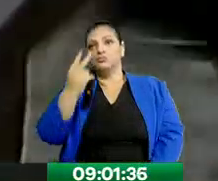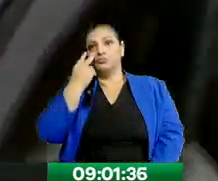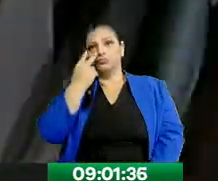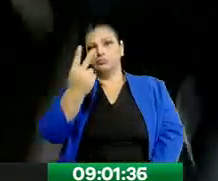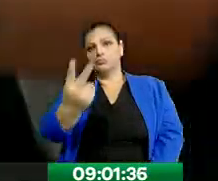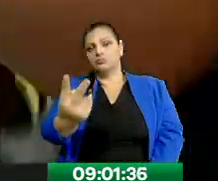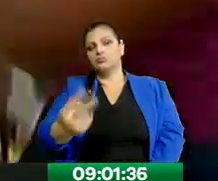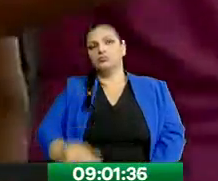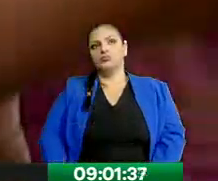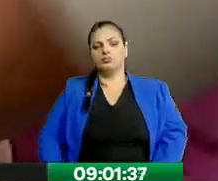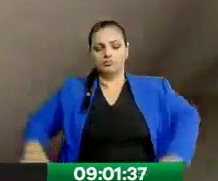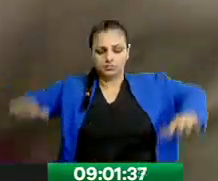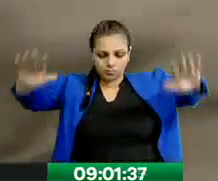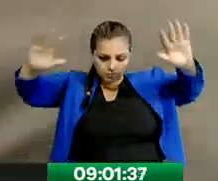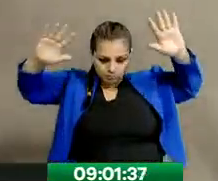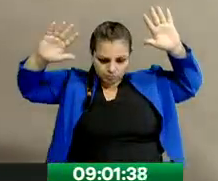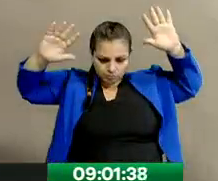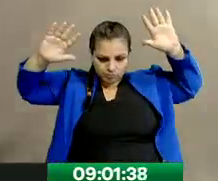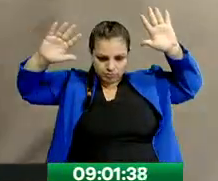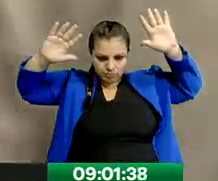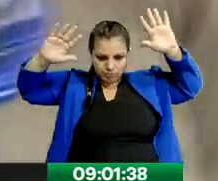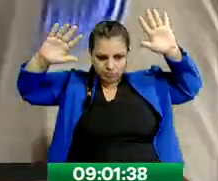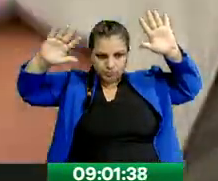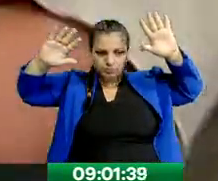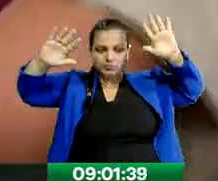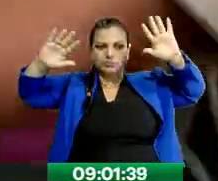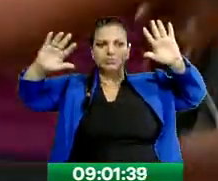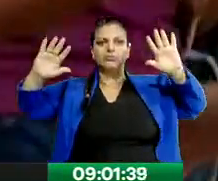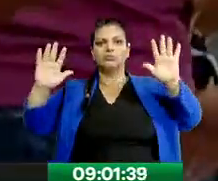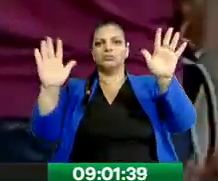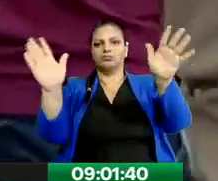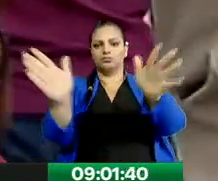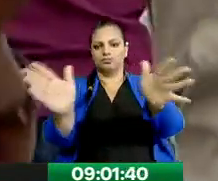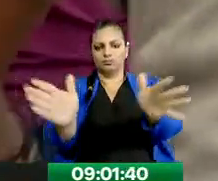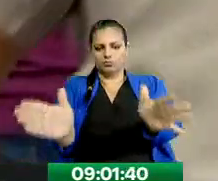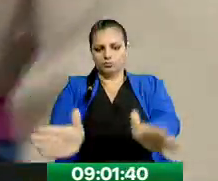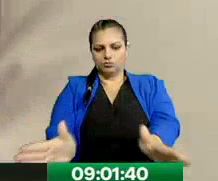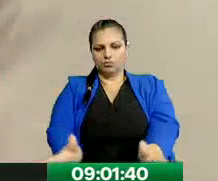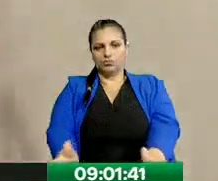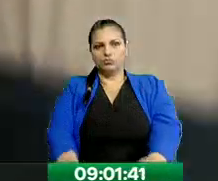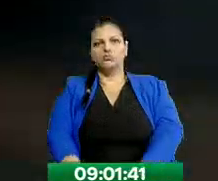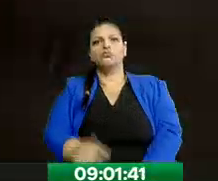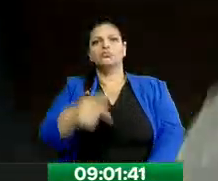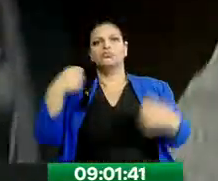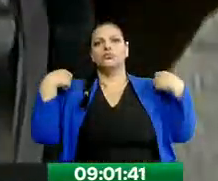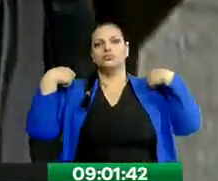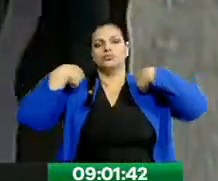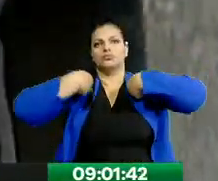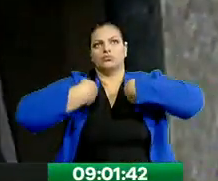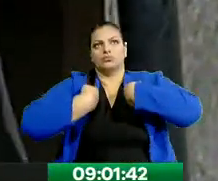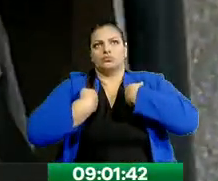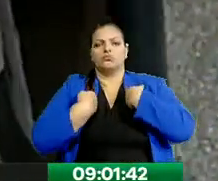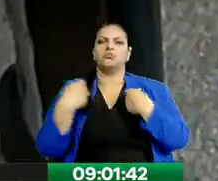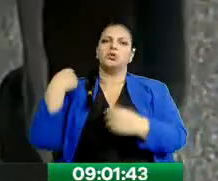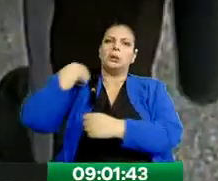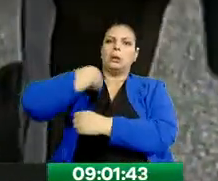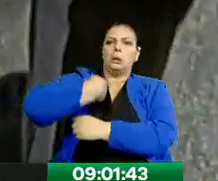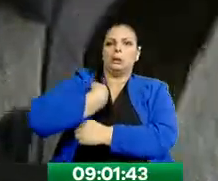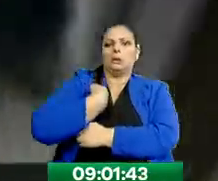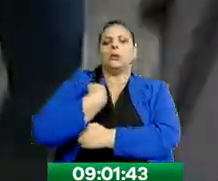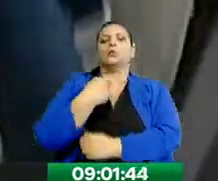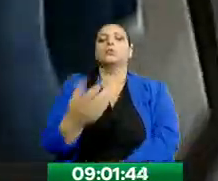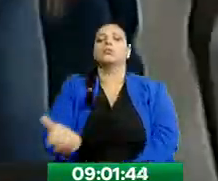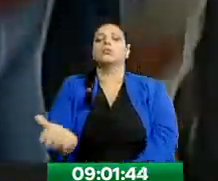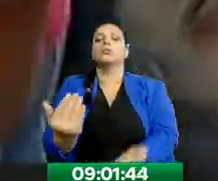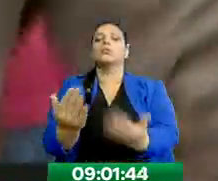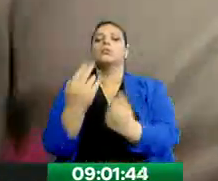pasajero en su totalidad, e incluso se busca también conocer si es que entre sus pertenencias, sus mochilas, puede estar ocultando algún